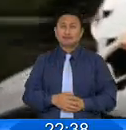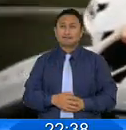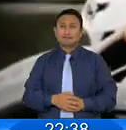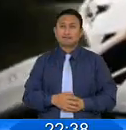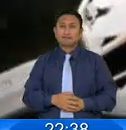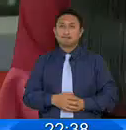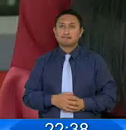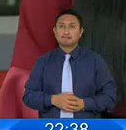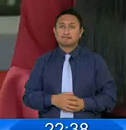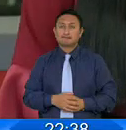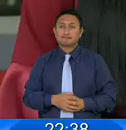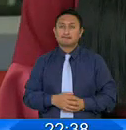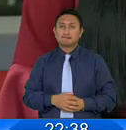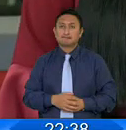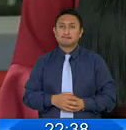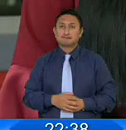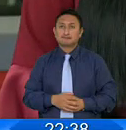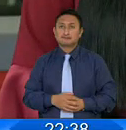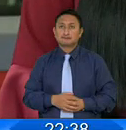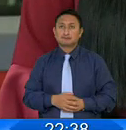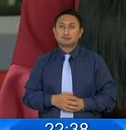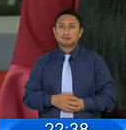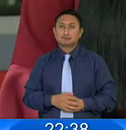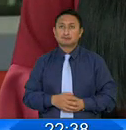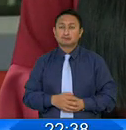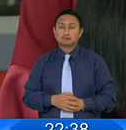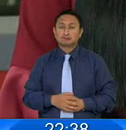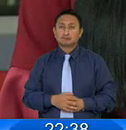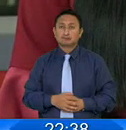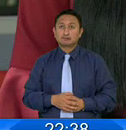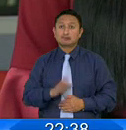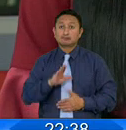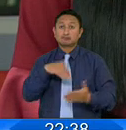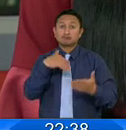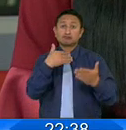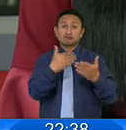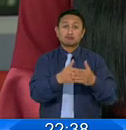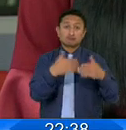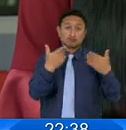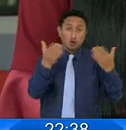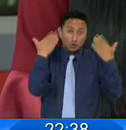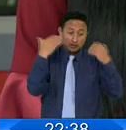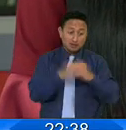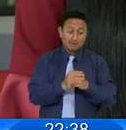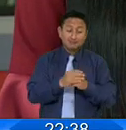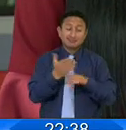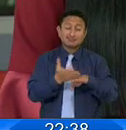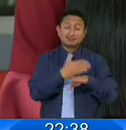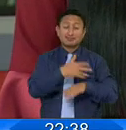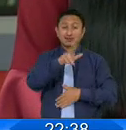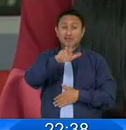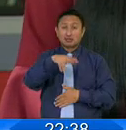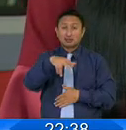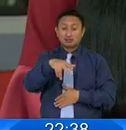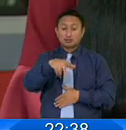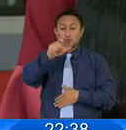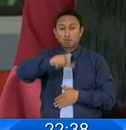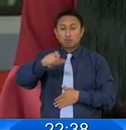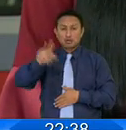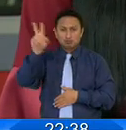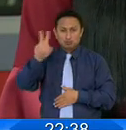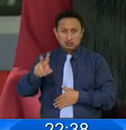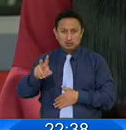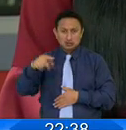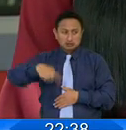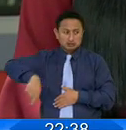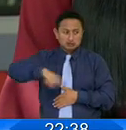Vázquez. Pese a haber llegado a Guayaquil desde hace más de 3 meses, varios migrantes venezolanos